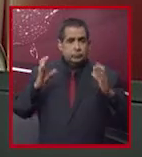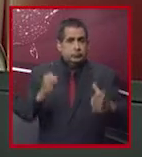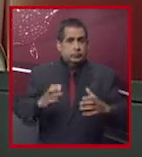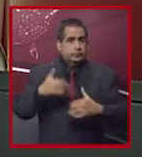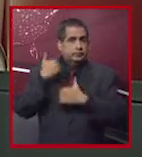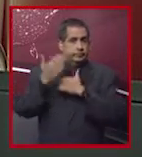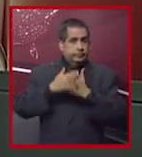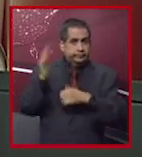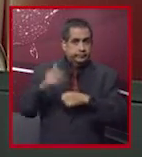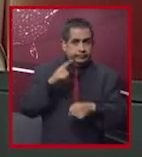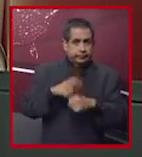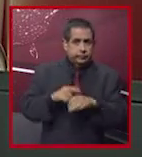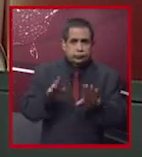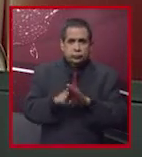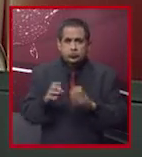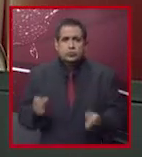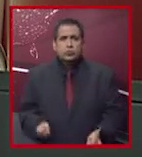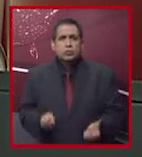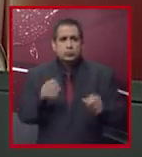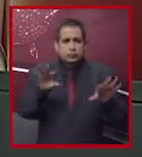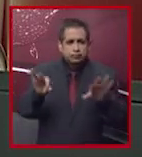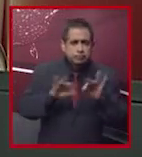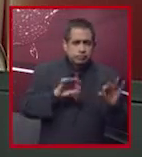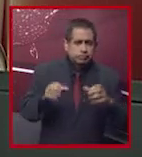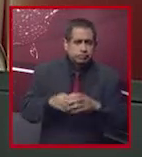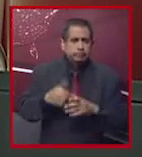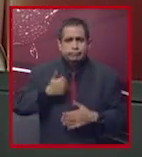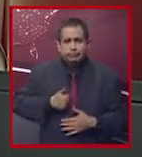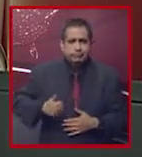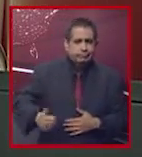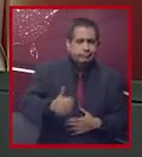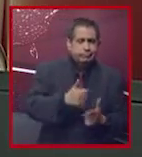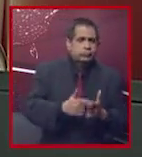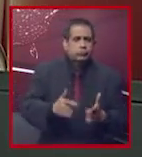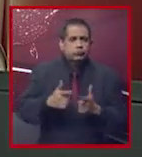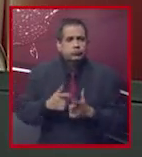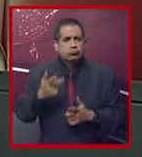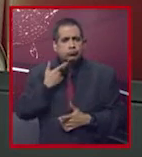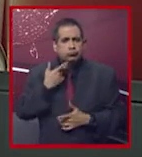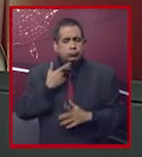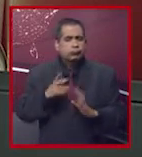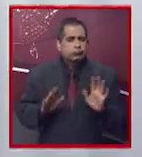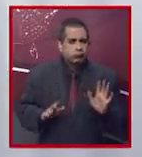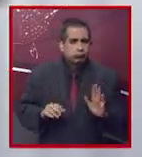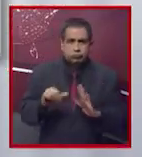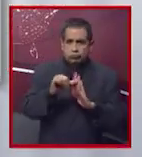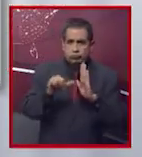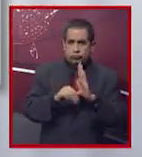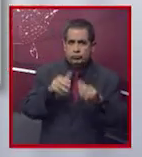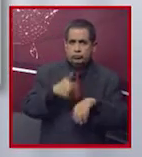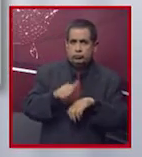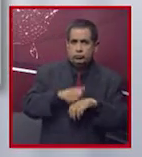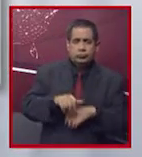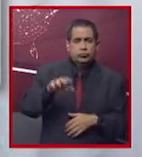próximo Congreso Federal respecto al número de legisladores por cada partido político, se indica en el